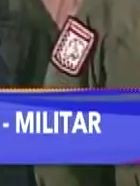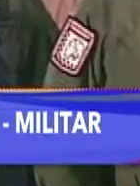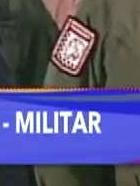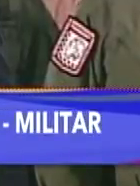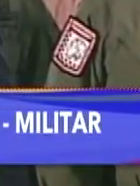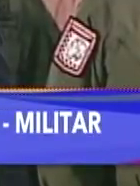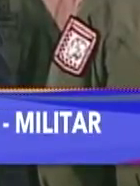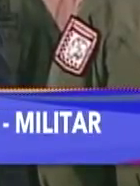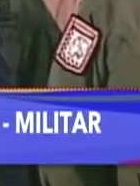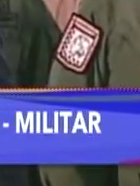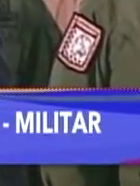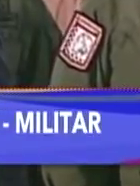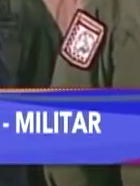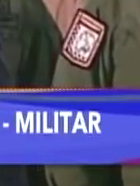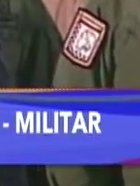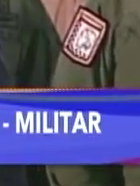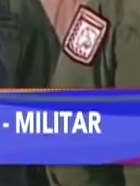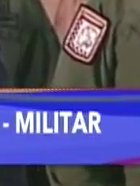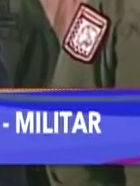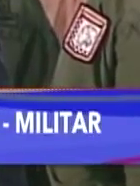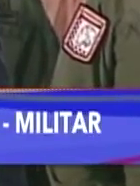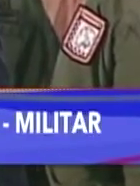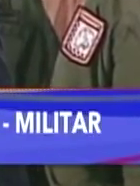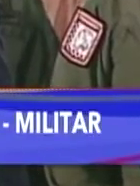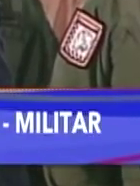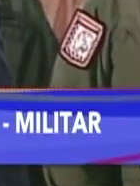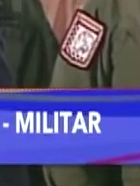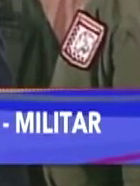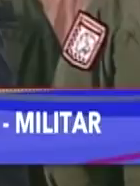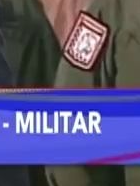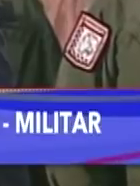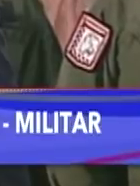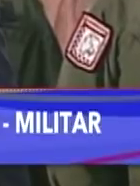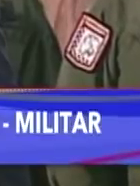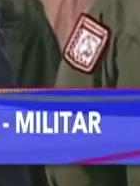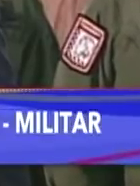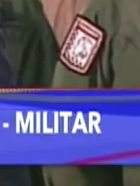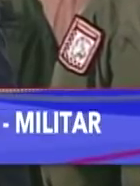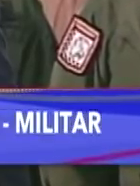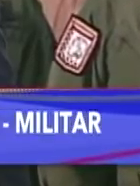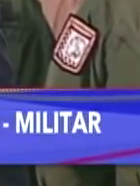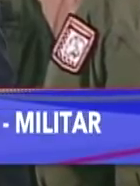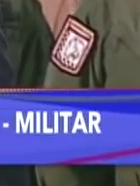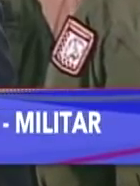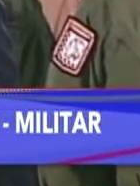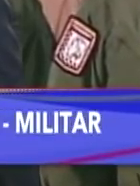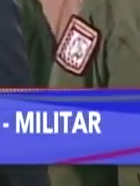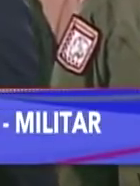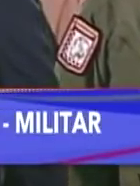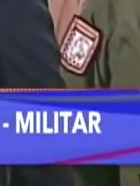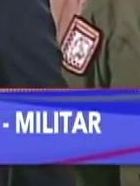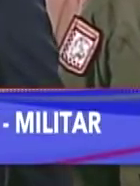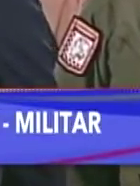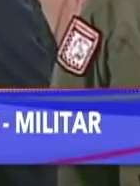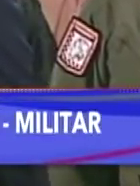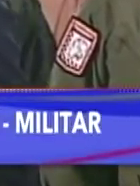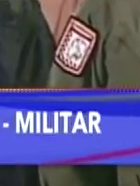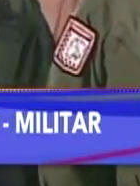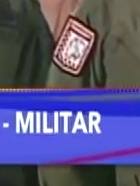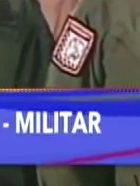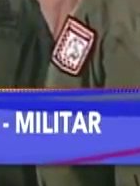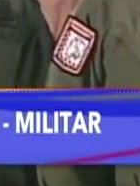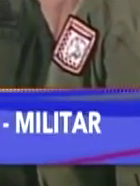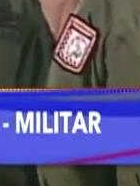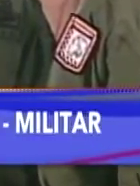bien, quiero, general Molero, a través de usted y con la